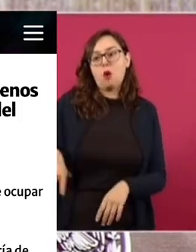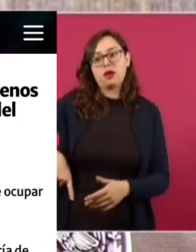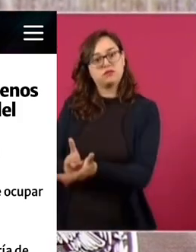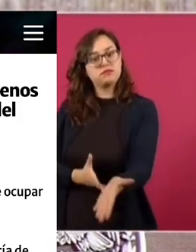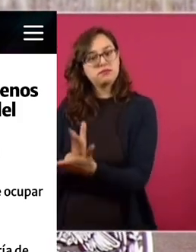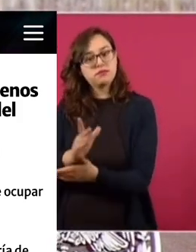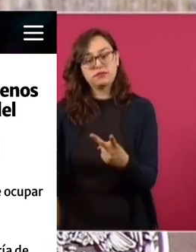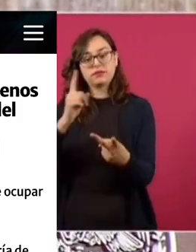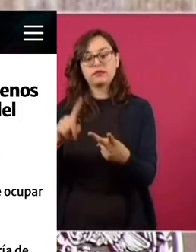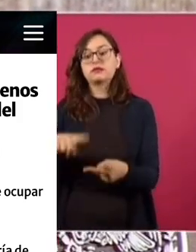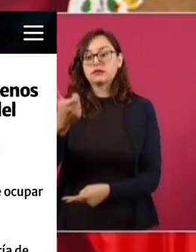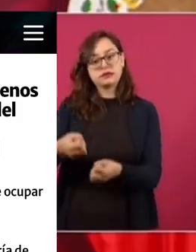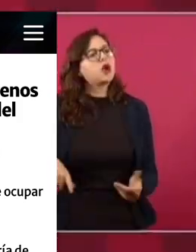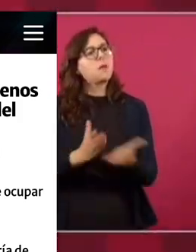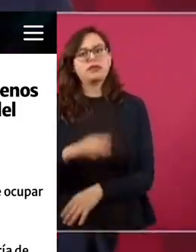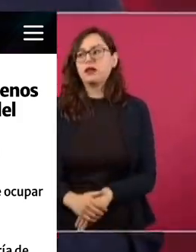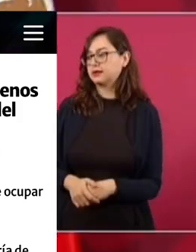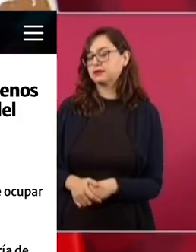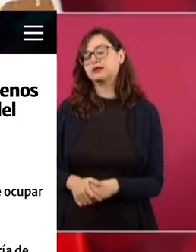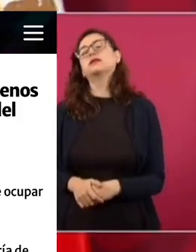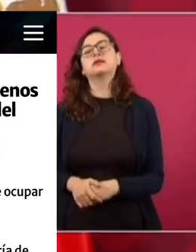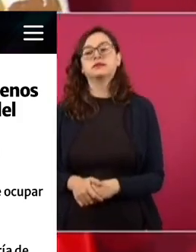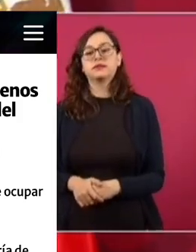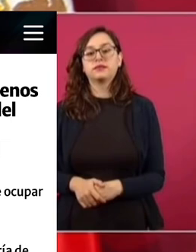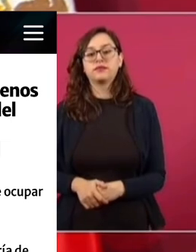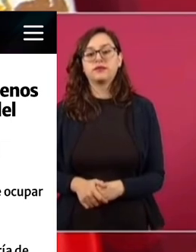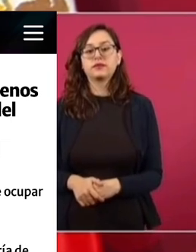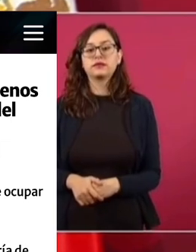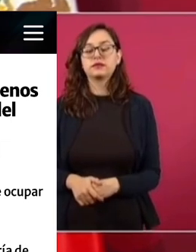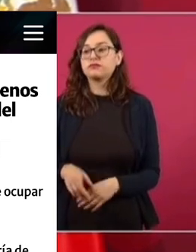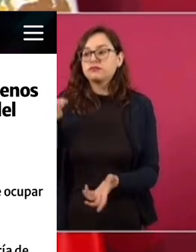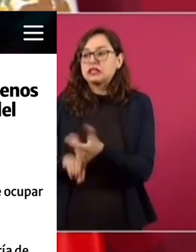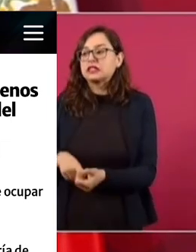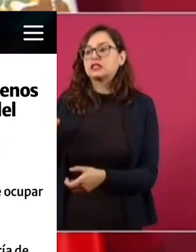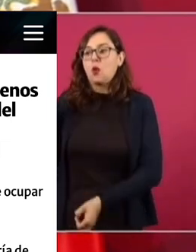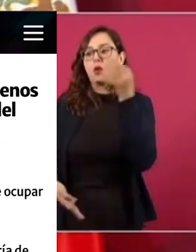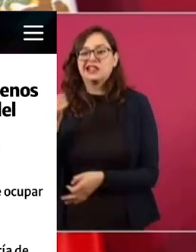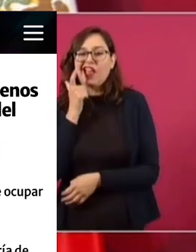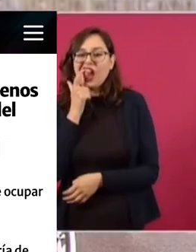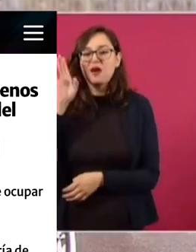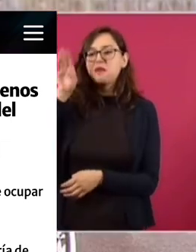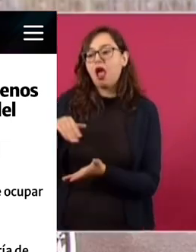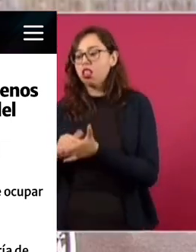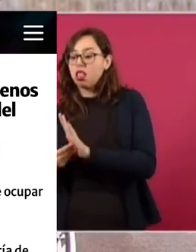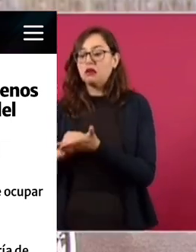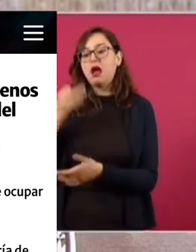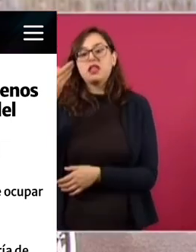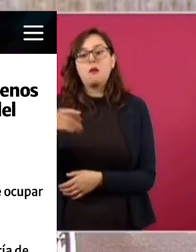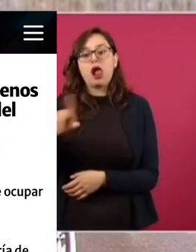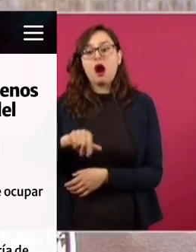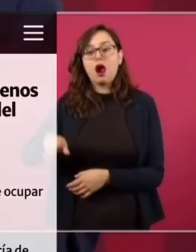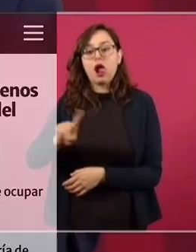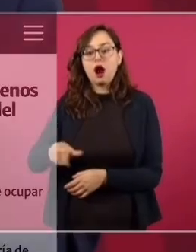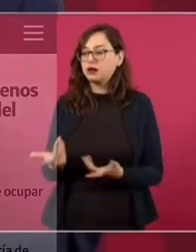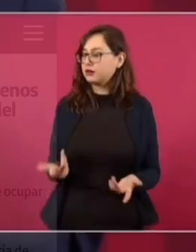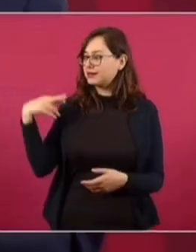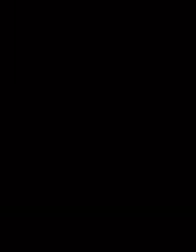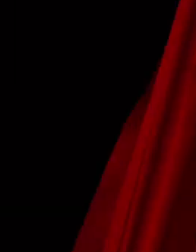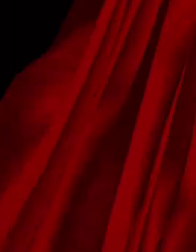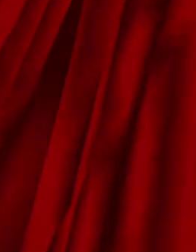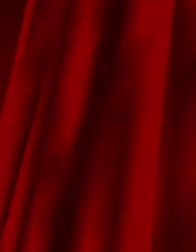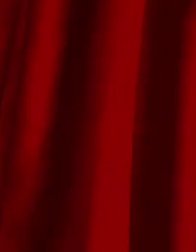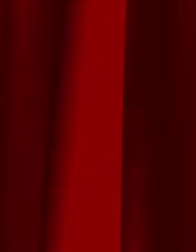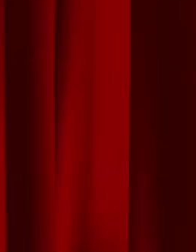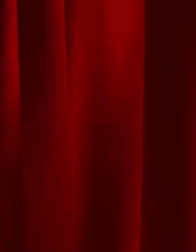es una obra prioritaria. Porque se están aplicando tácticas dilatorias. Porque no hay justicia expedita.